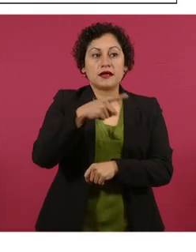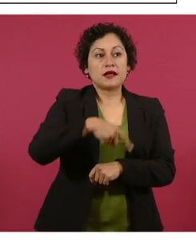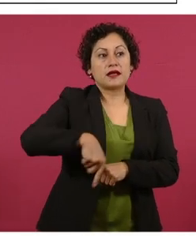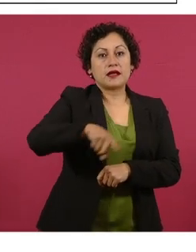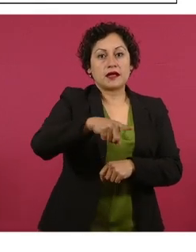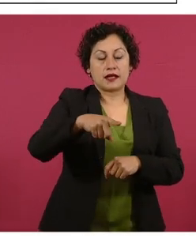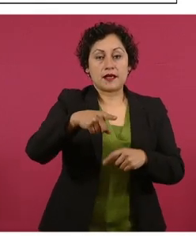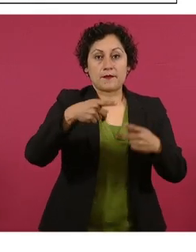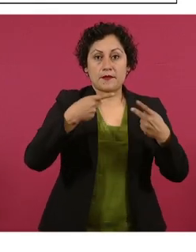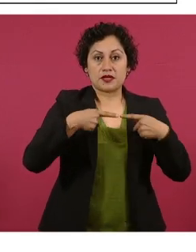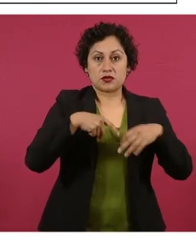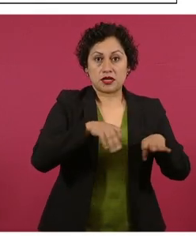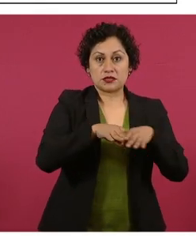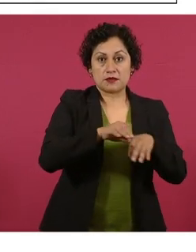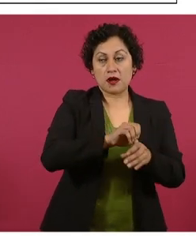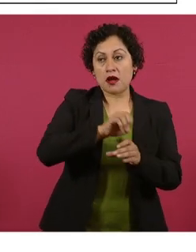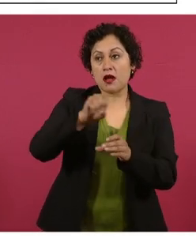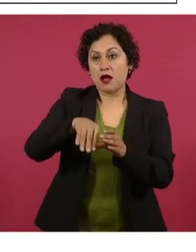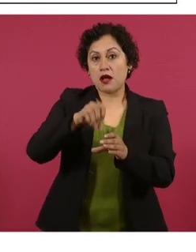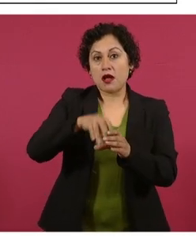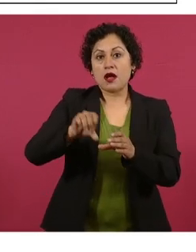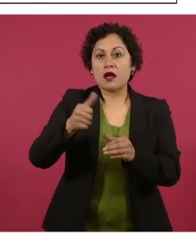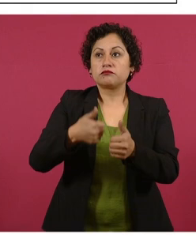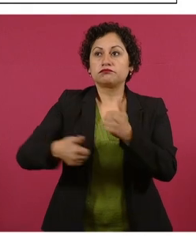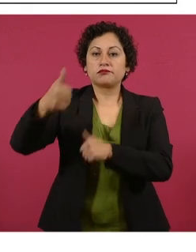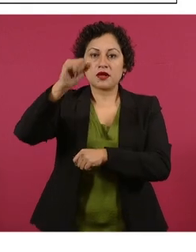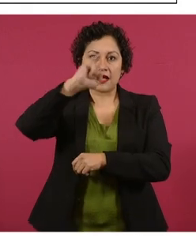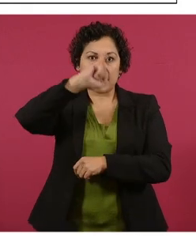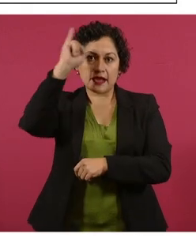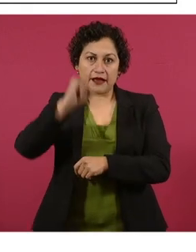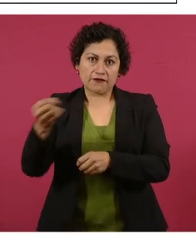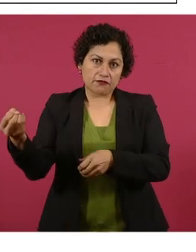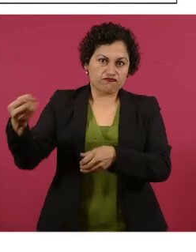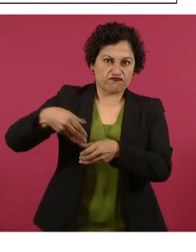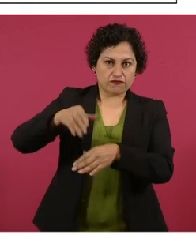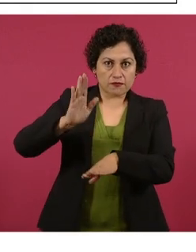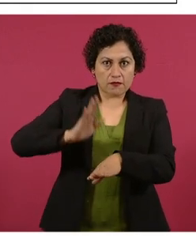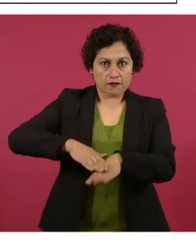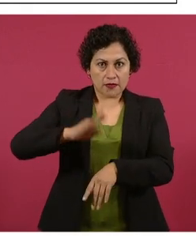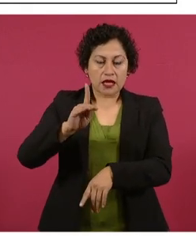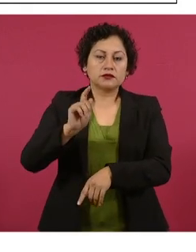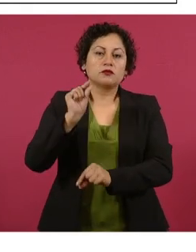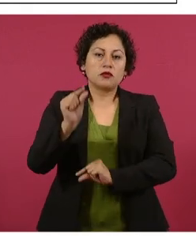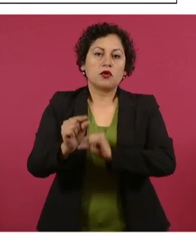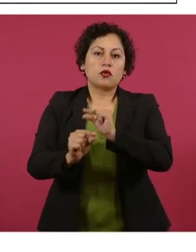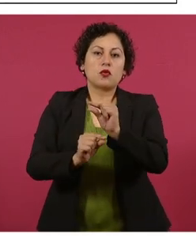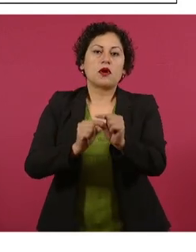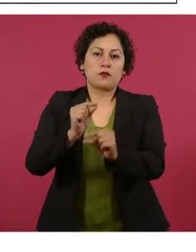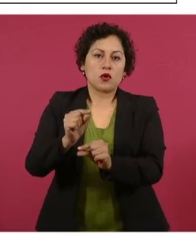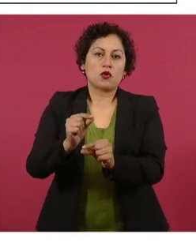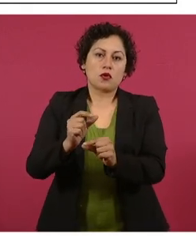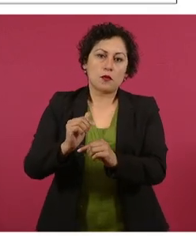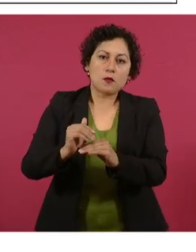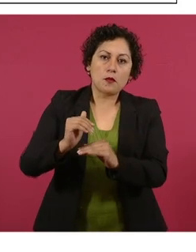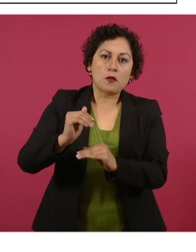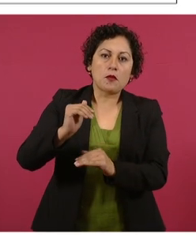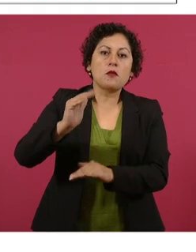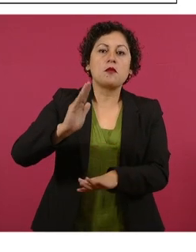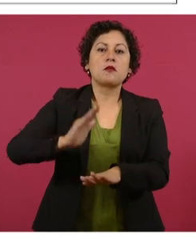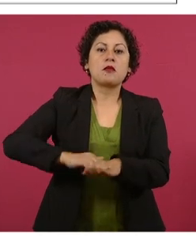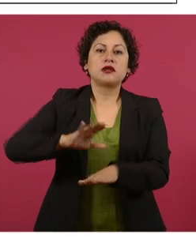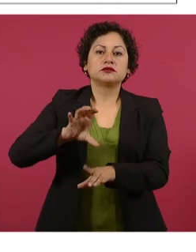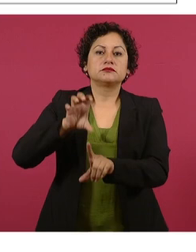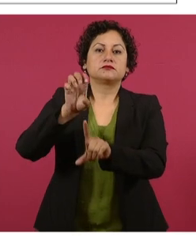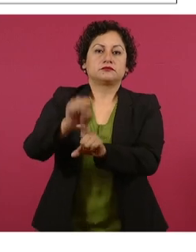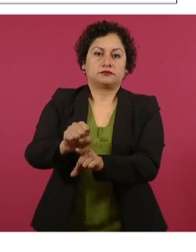empleadores. Pasó o va a irse incrementando, como se ha venido incrementando ya, hasta alcanzar